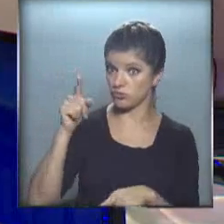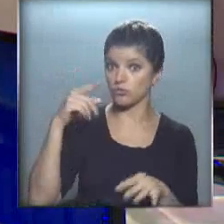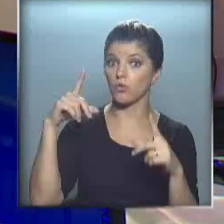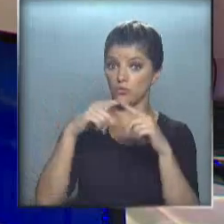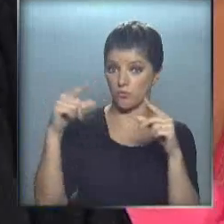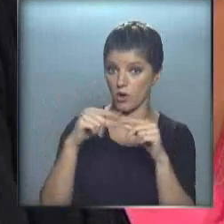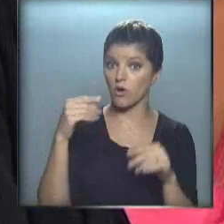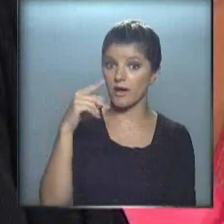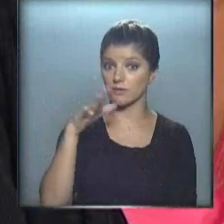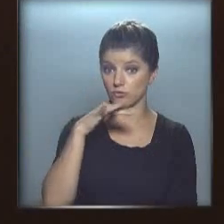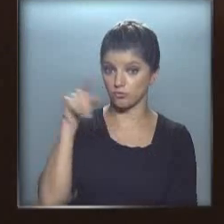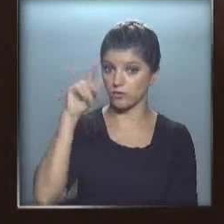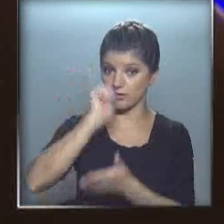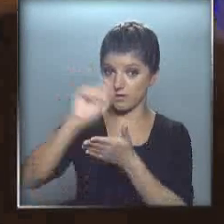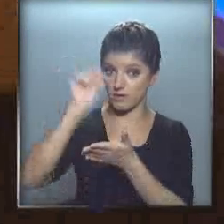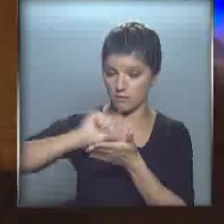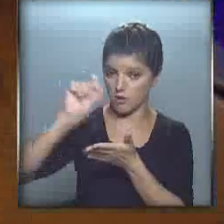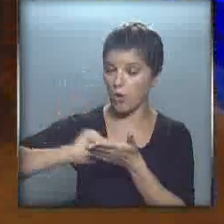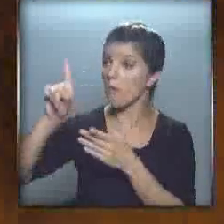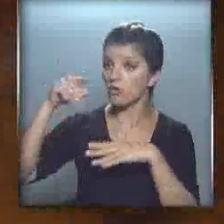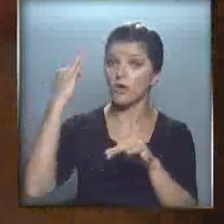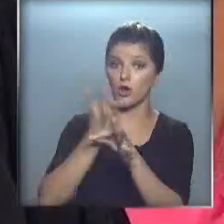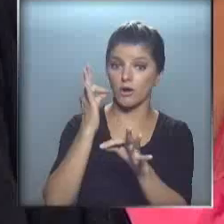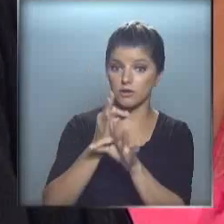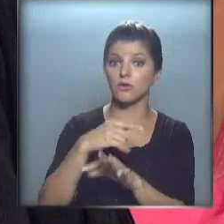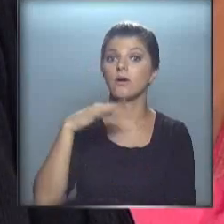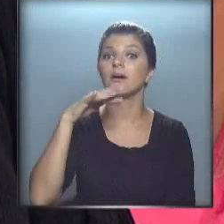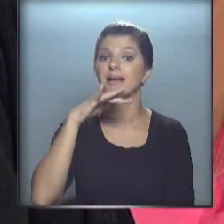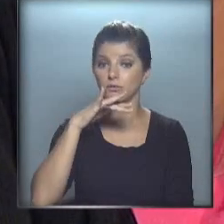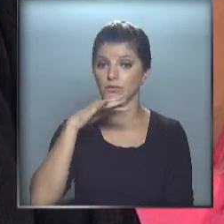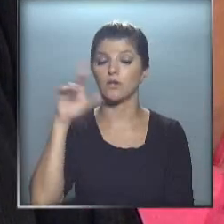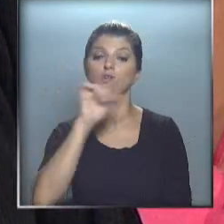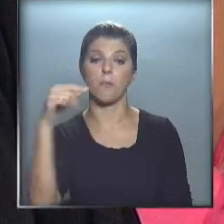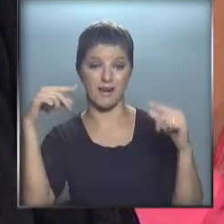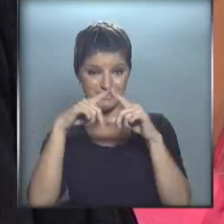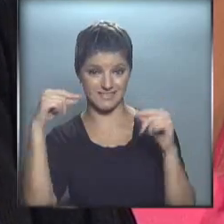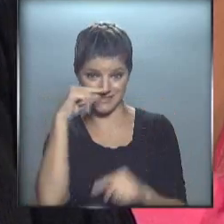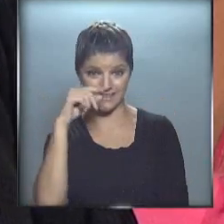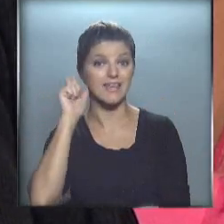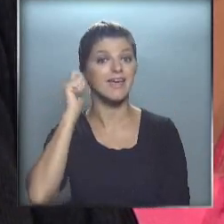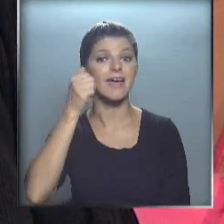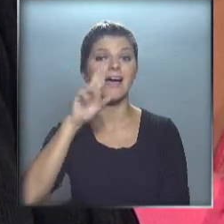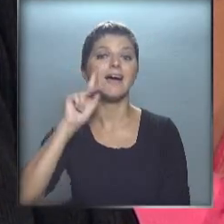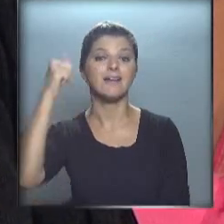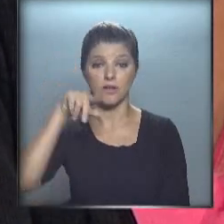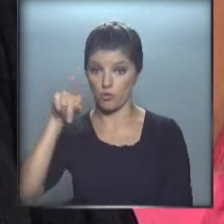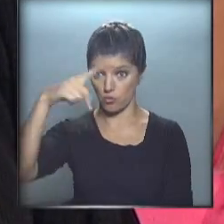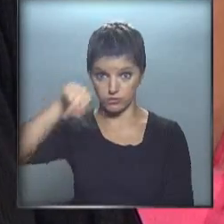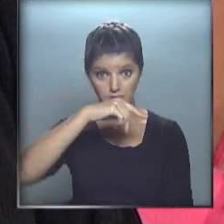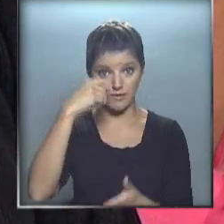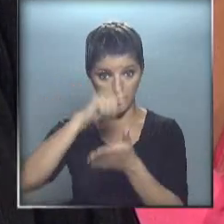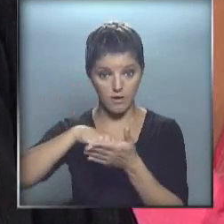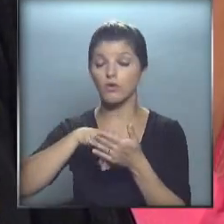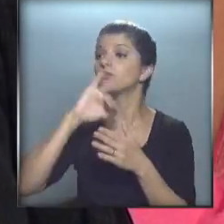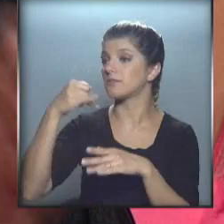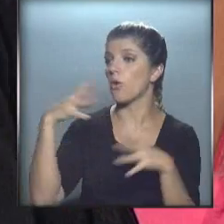lo escribieron? ¿Vos sos de la 14? No, yo soy de la 7. Bueno, de la 7 de Garín. ¿Lo escribieron ustedes? Sí. Ajá. Son un